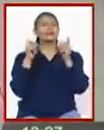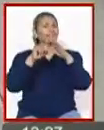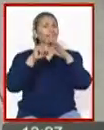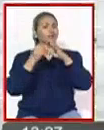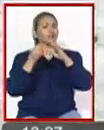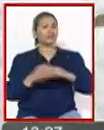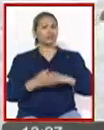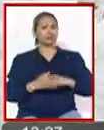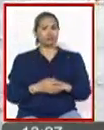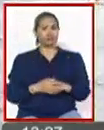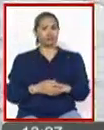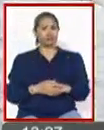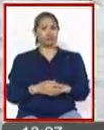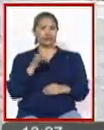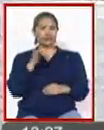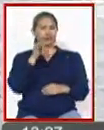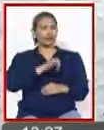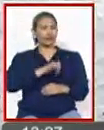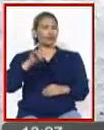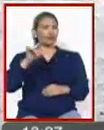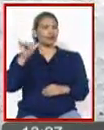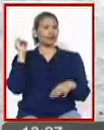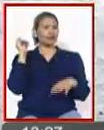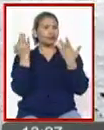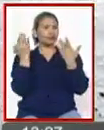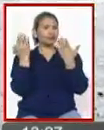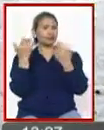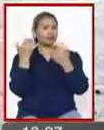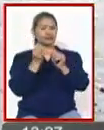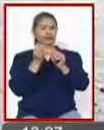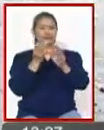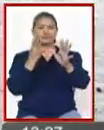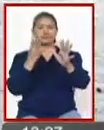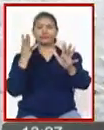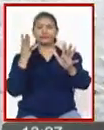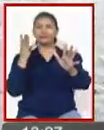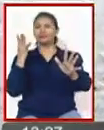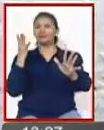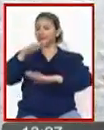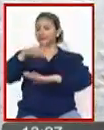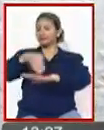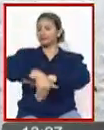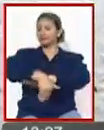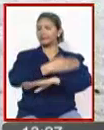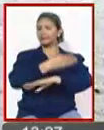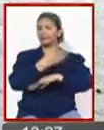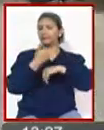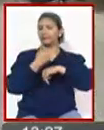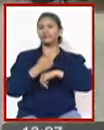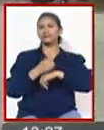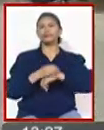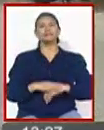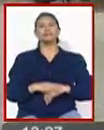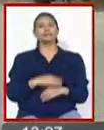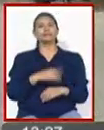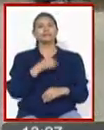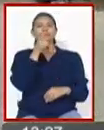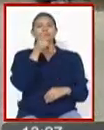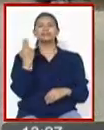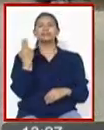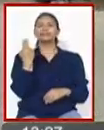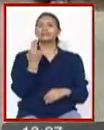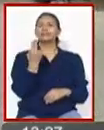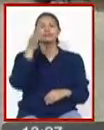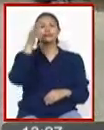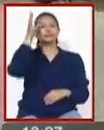filas? Desde el día de ayer, sí. ¿Sí? ¿Ha dormido todo el día, toda la noche? Pues. Sí, toda la noche dormí. ¿Quién se vino usted?